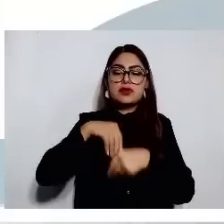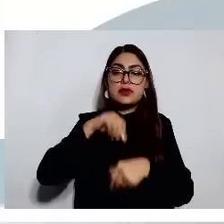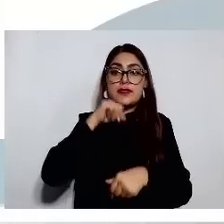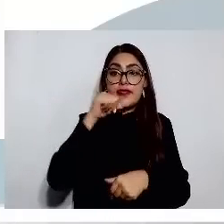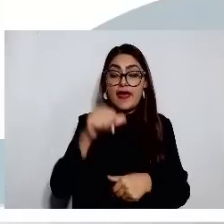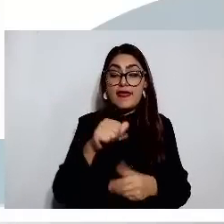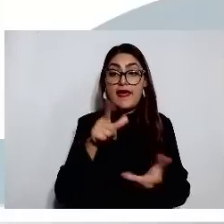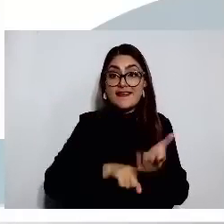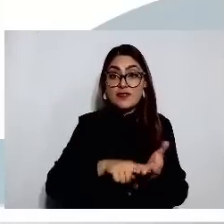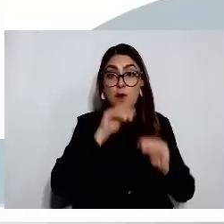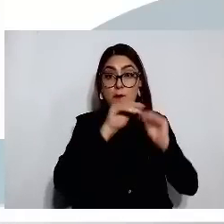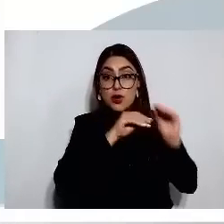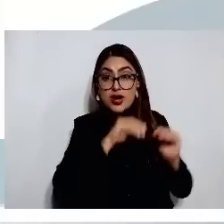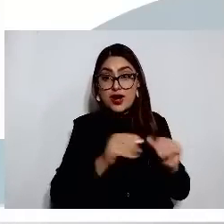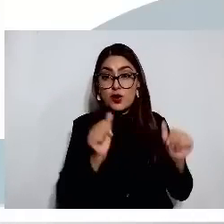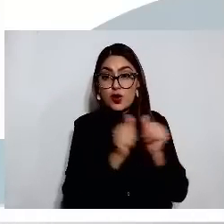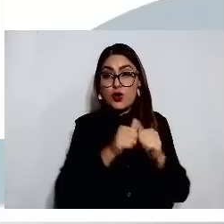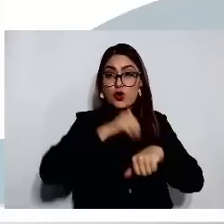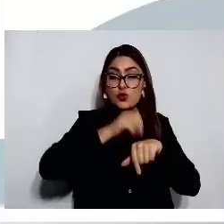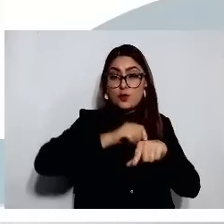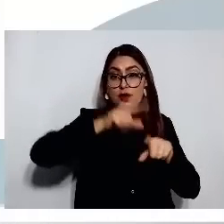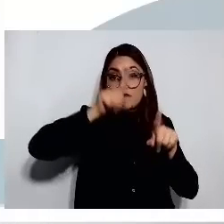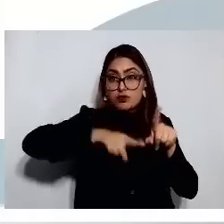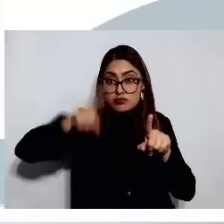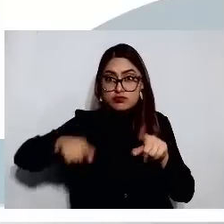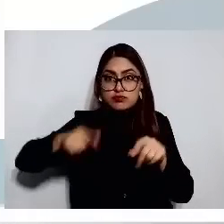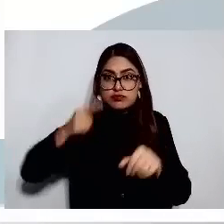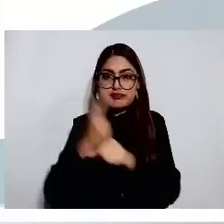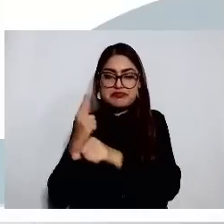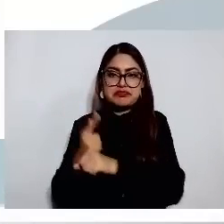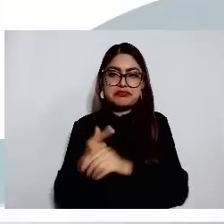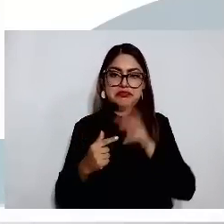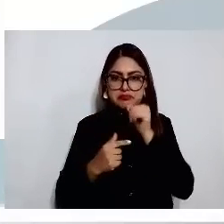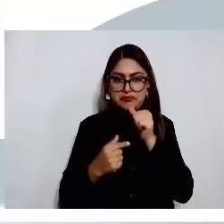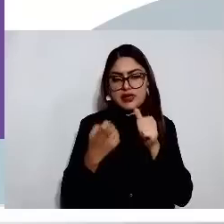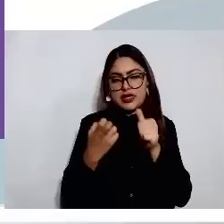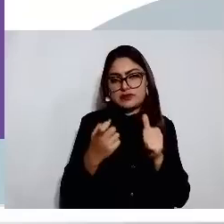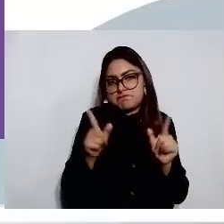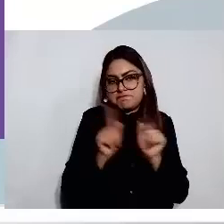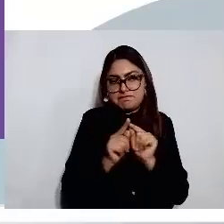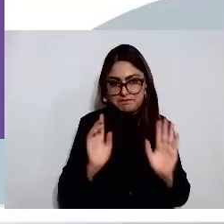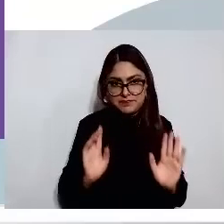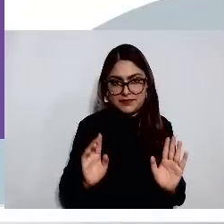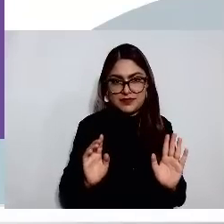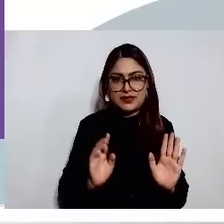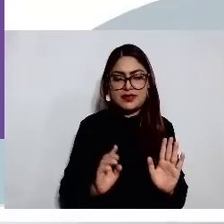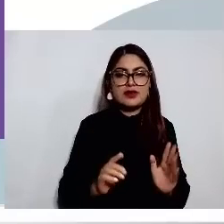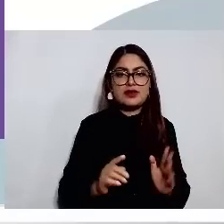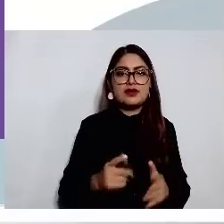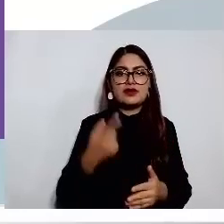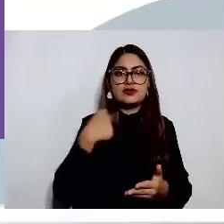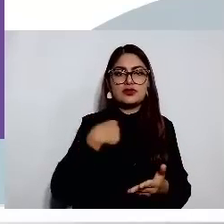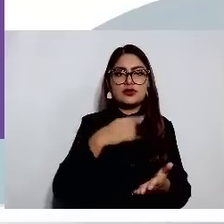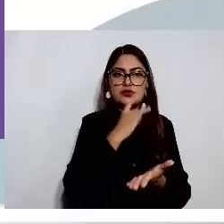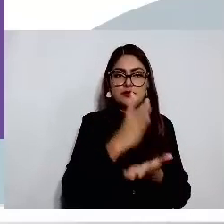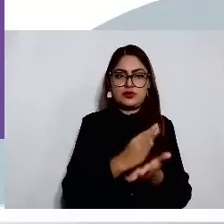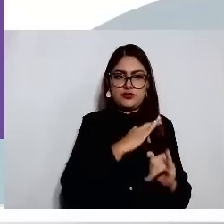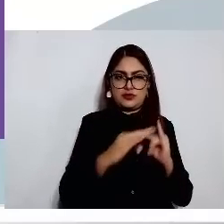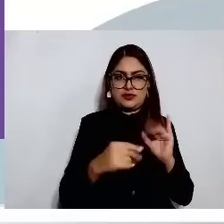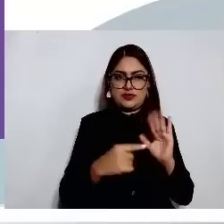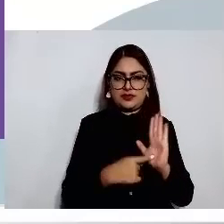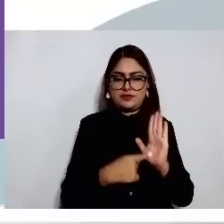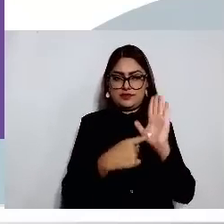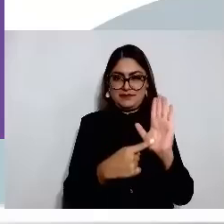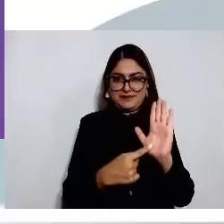las sentencias de los poderes judiciales. Y ya, creo que ahora sí ya no me queda otra más que la última. Y bueno, para